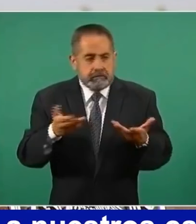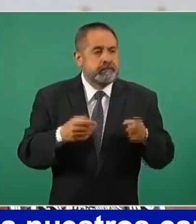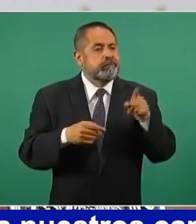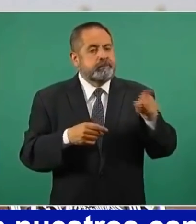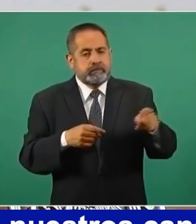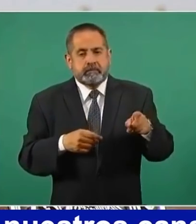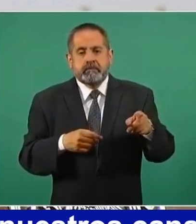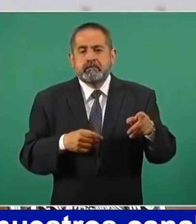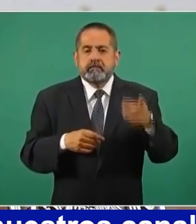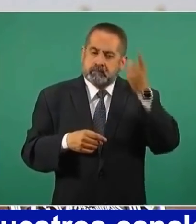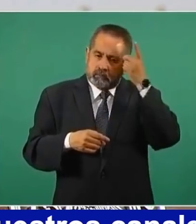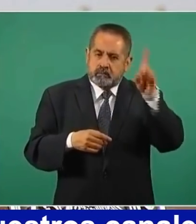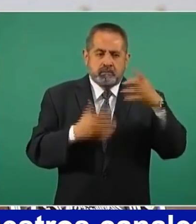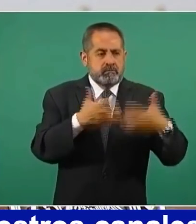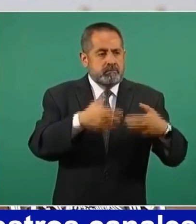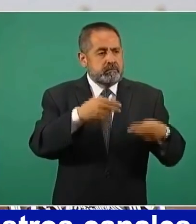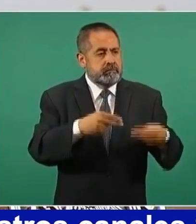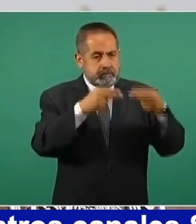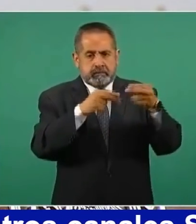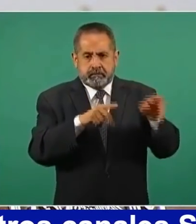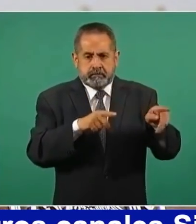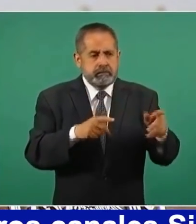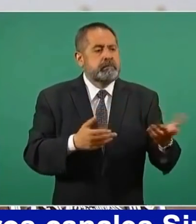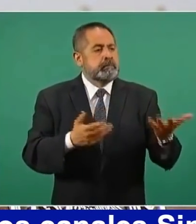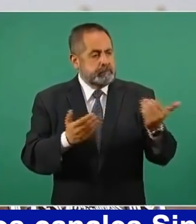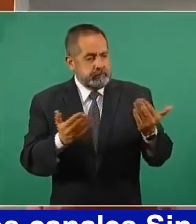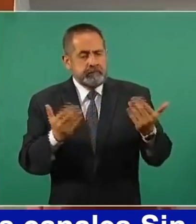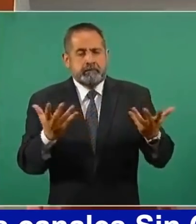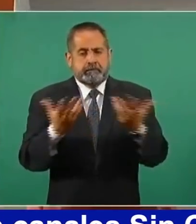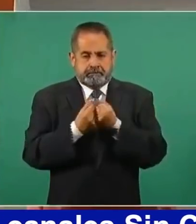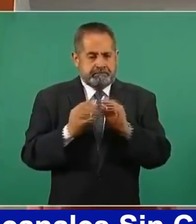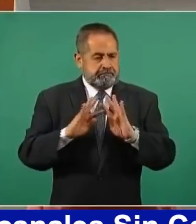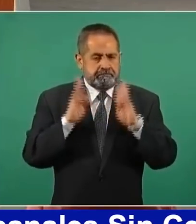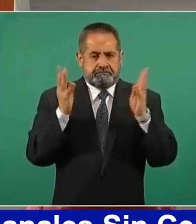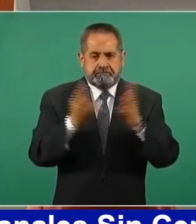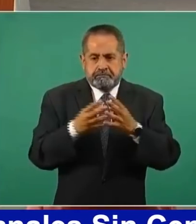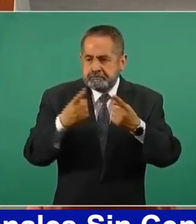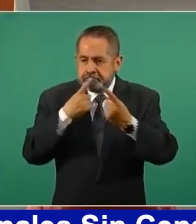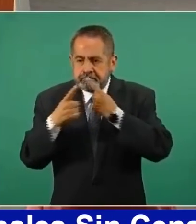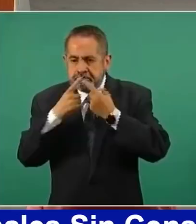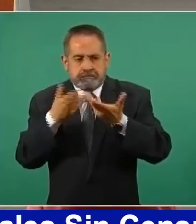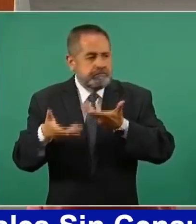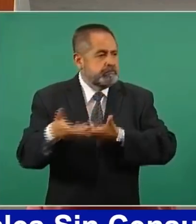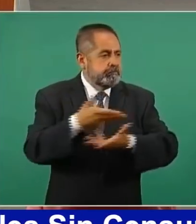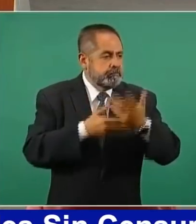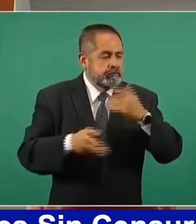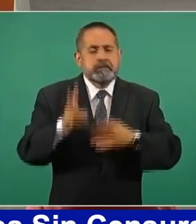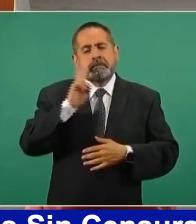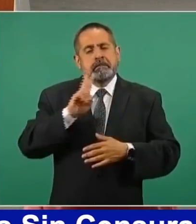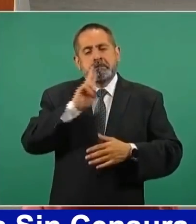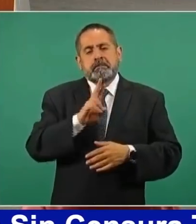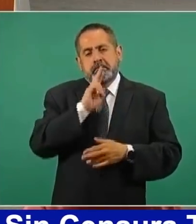a los dueños de la empresa, escuchando a todos. Entonces va a ir